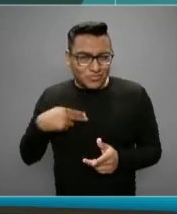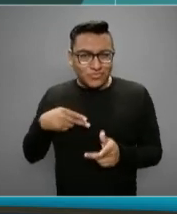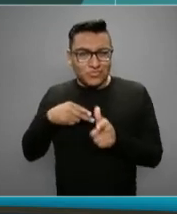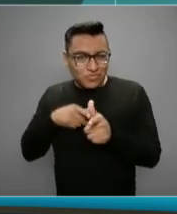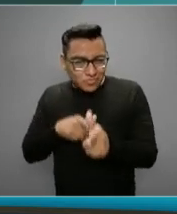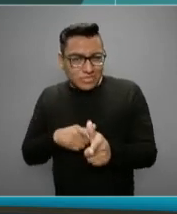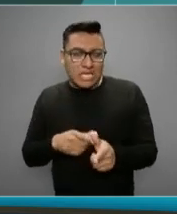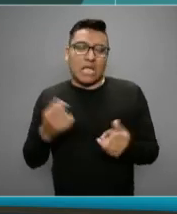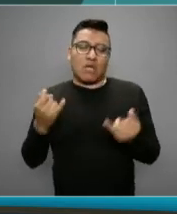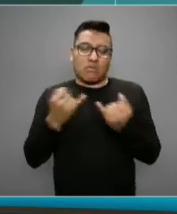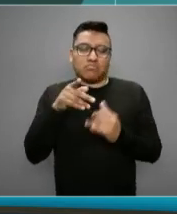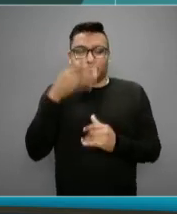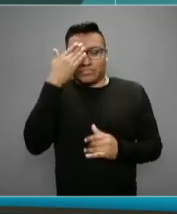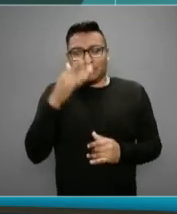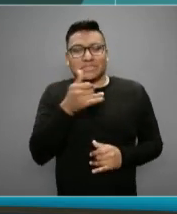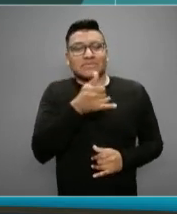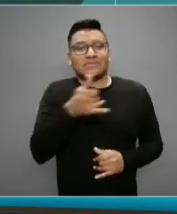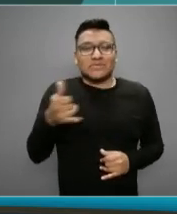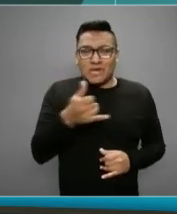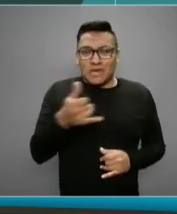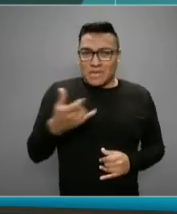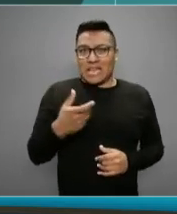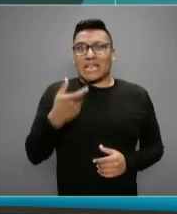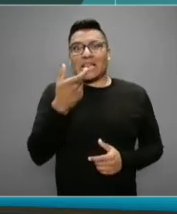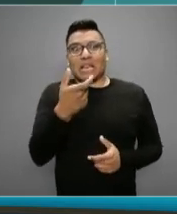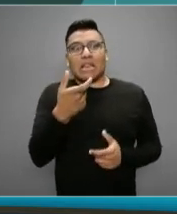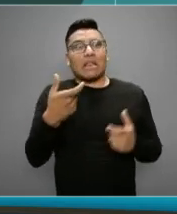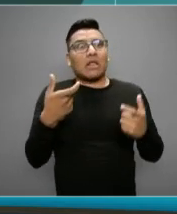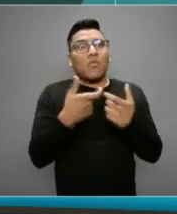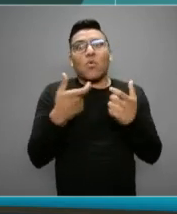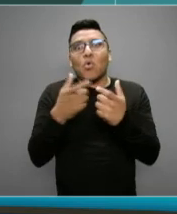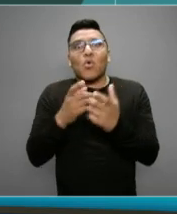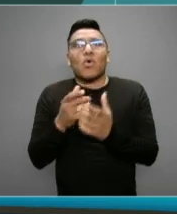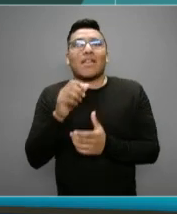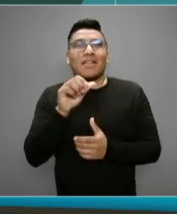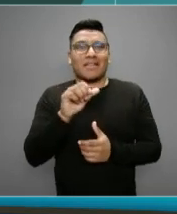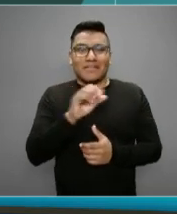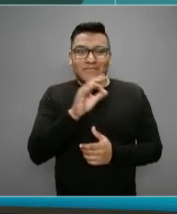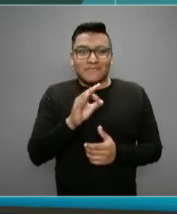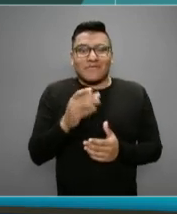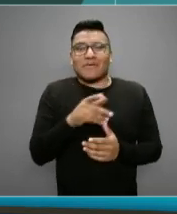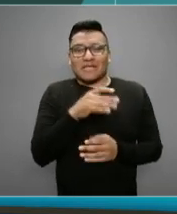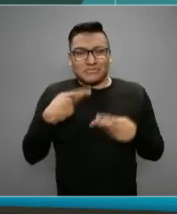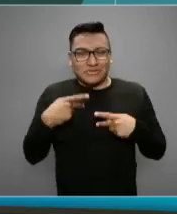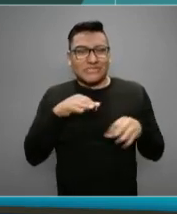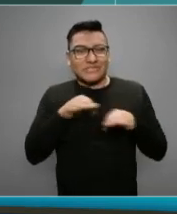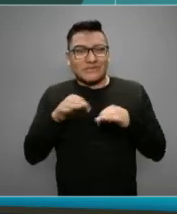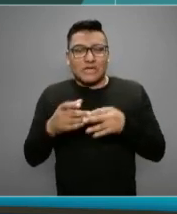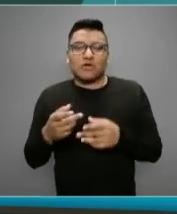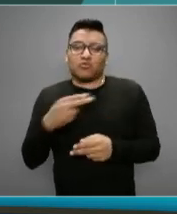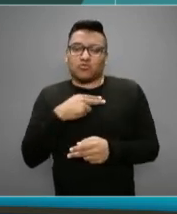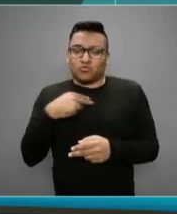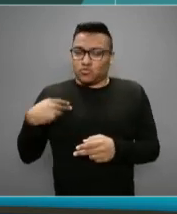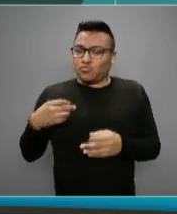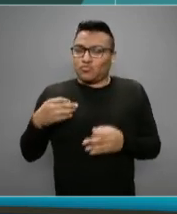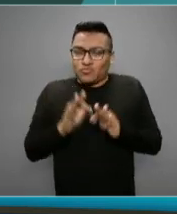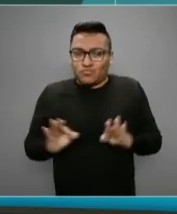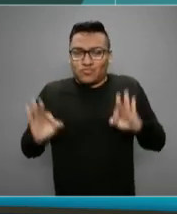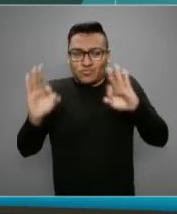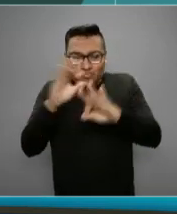se constituye del ahorro obligatorio de los trabajadores del sector privado y, por lo tanto, pues tenemos la obligación de